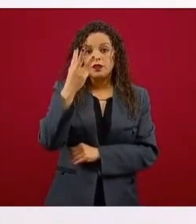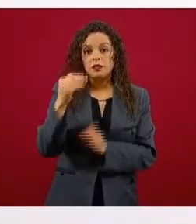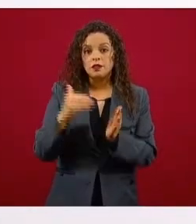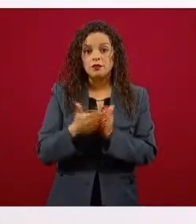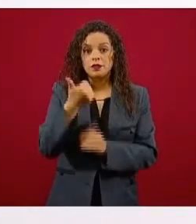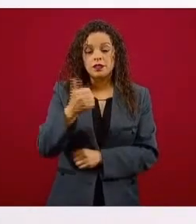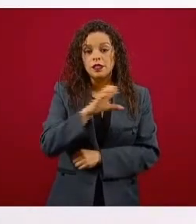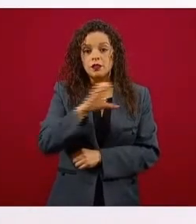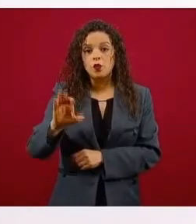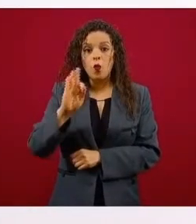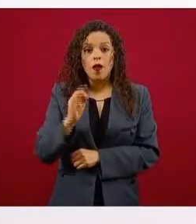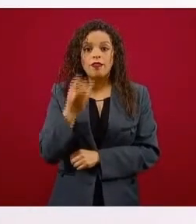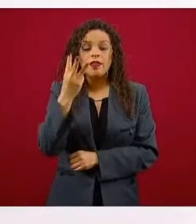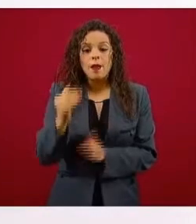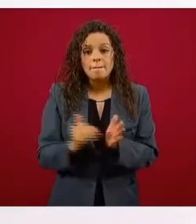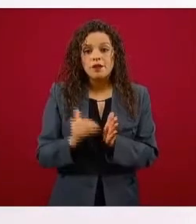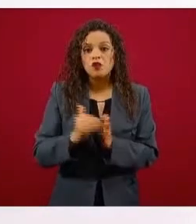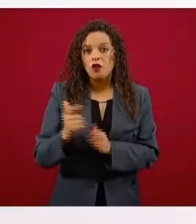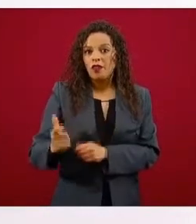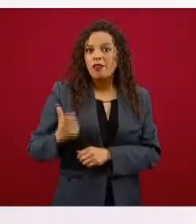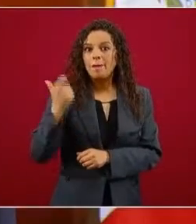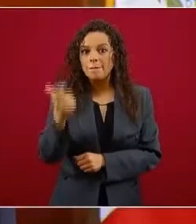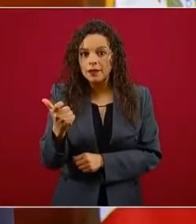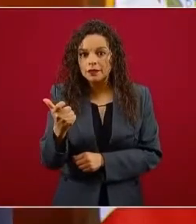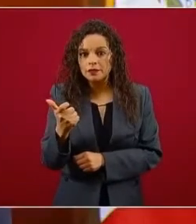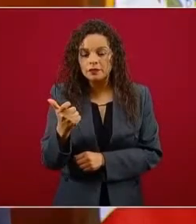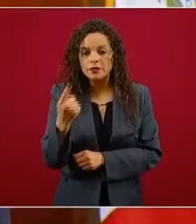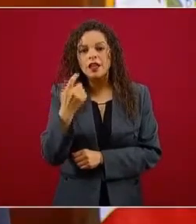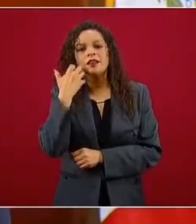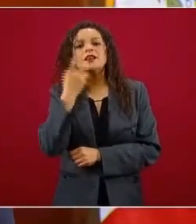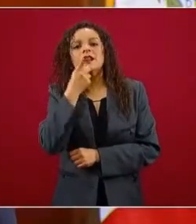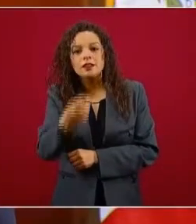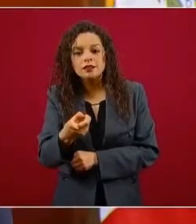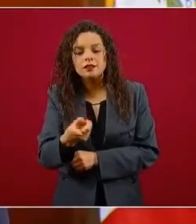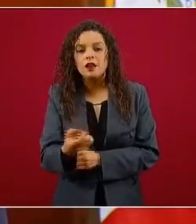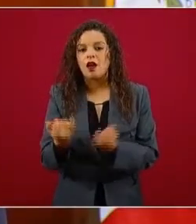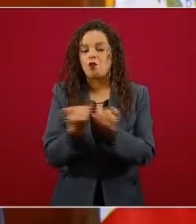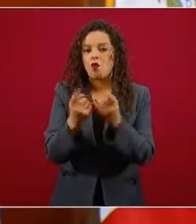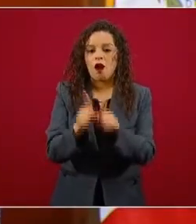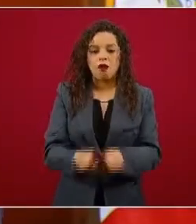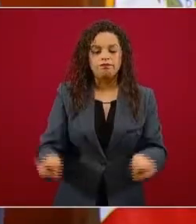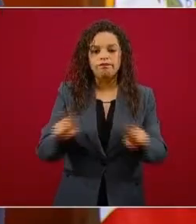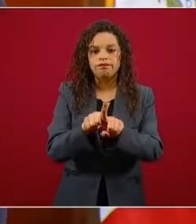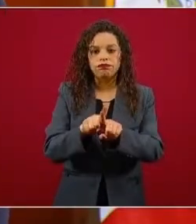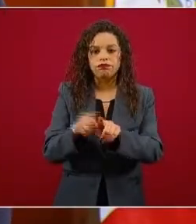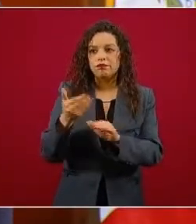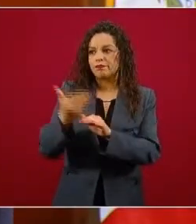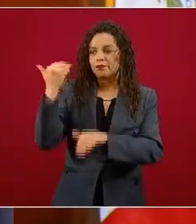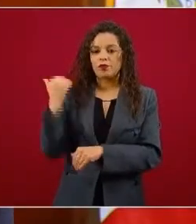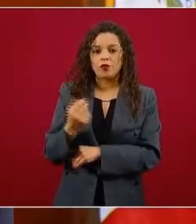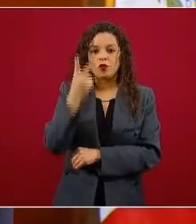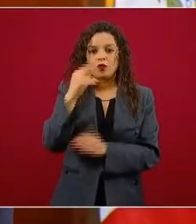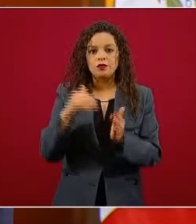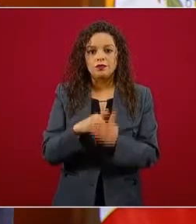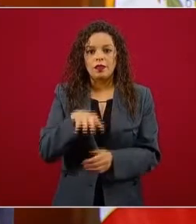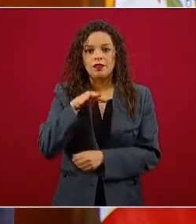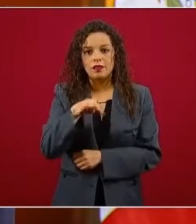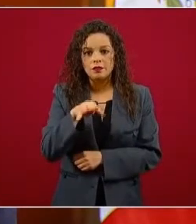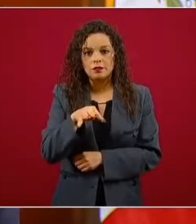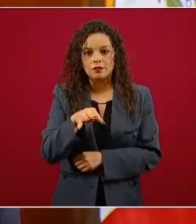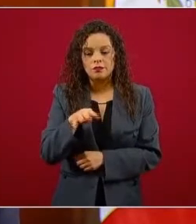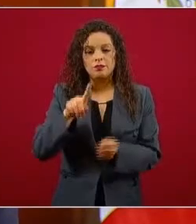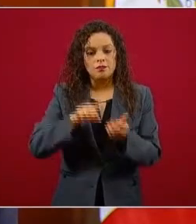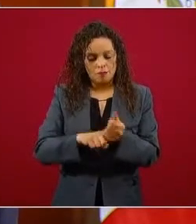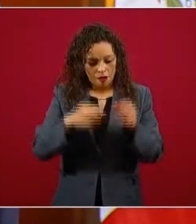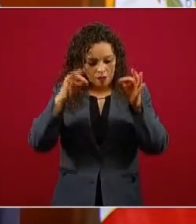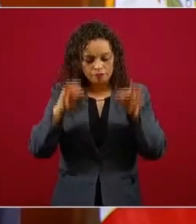millones de pesos, es decir, se mantuvo igual que el año pasado en términos reales.